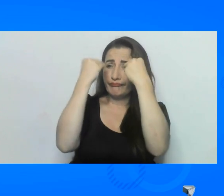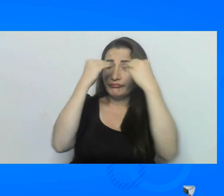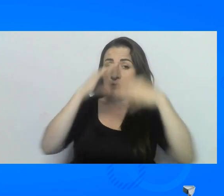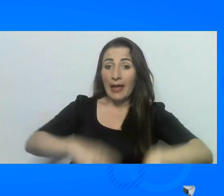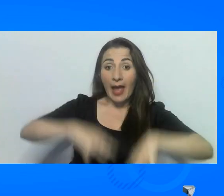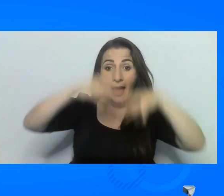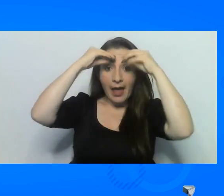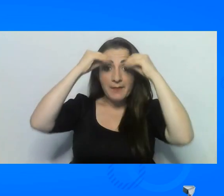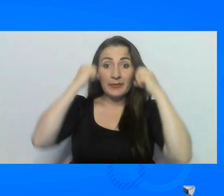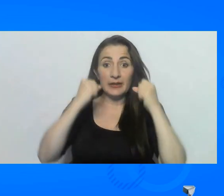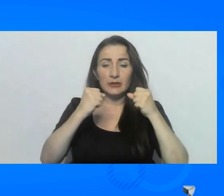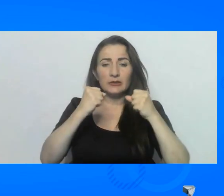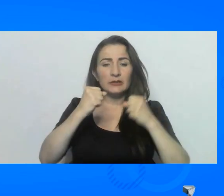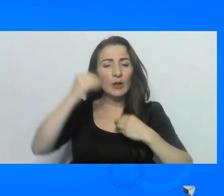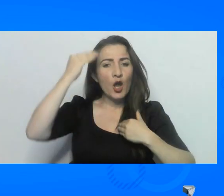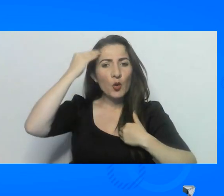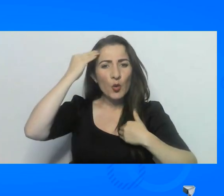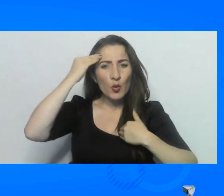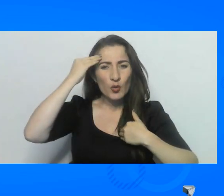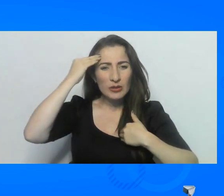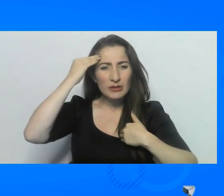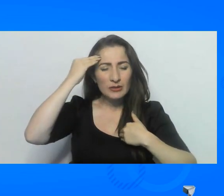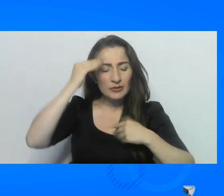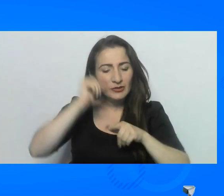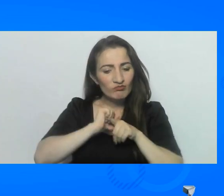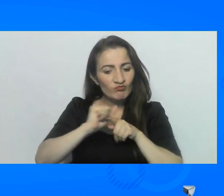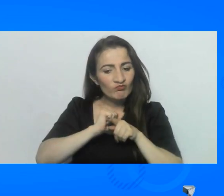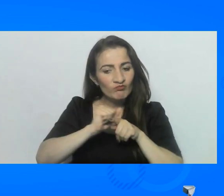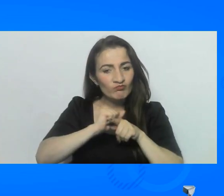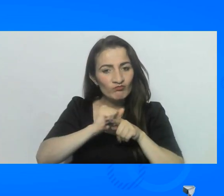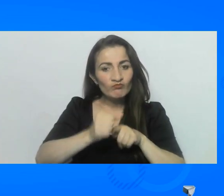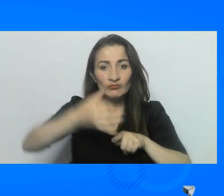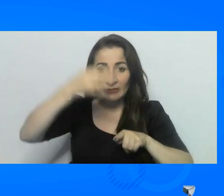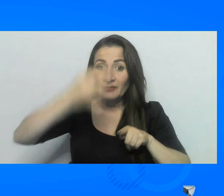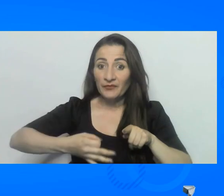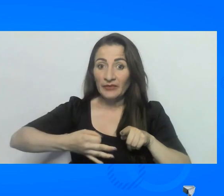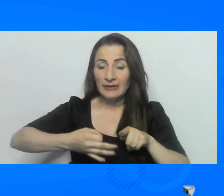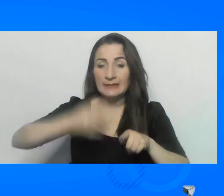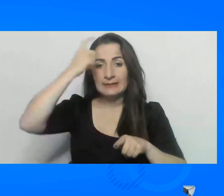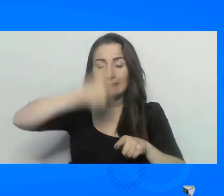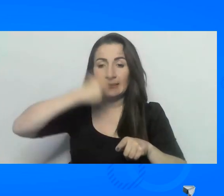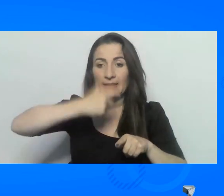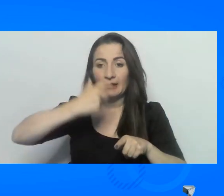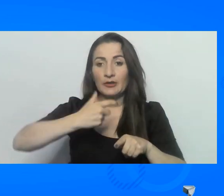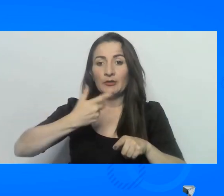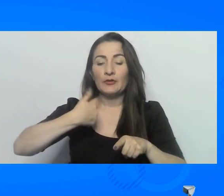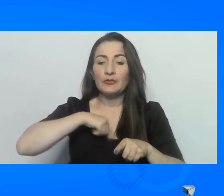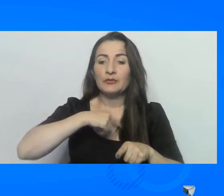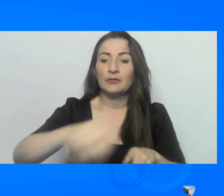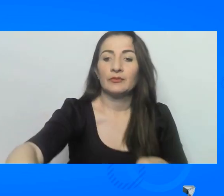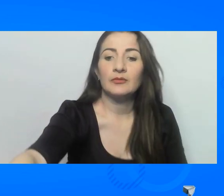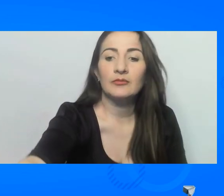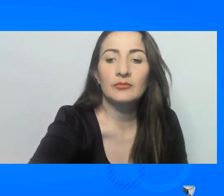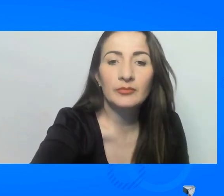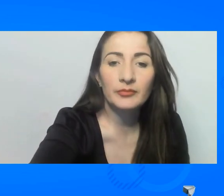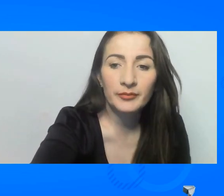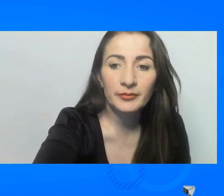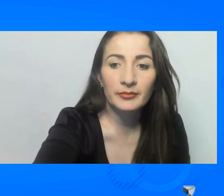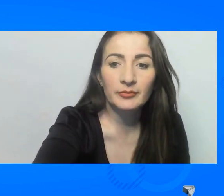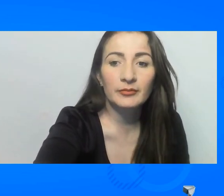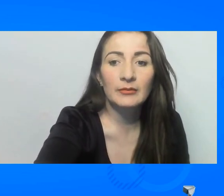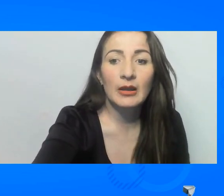concienciar y que realmente apliquemos lo que aprendemos en el día a día. Porque aunque nosotros, digamos, podemos ver que no estamos